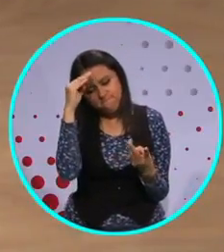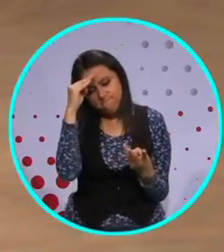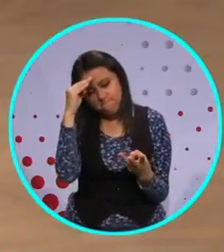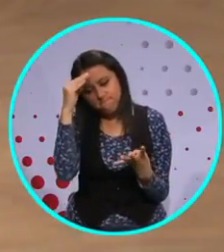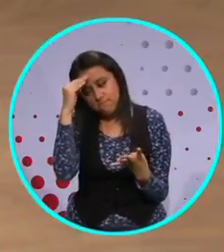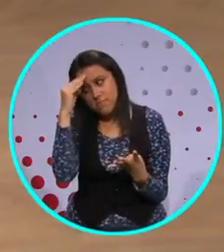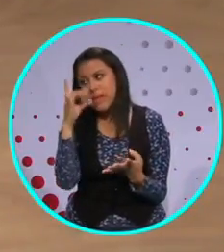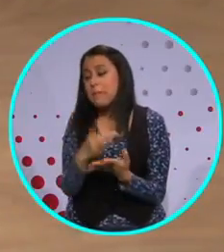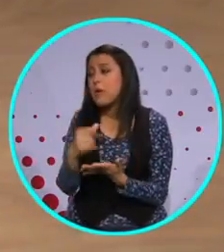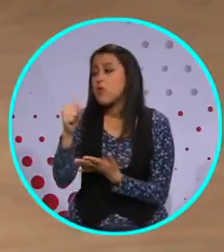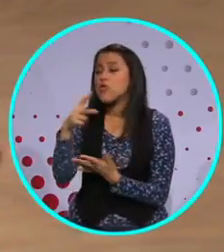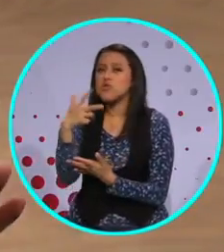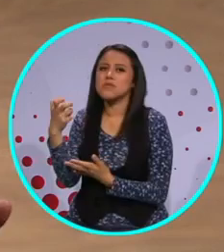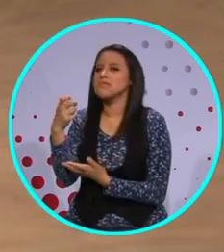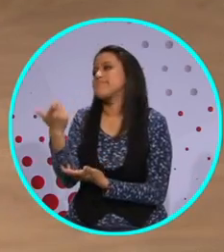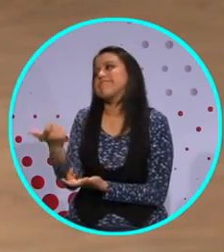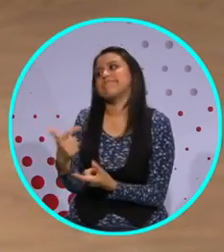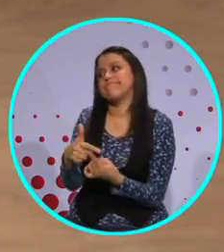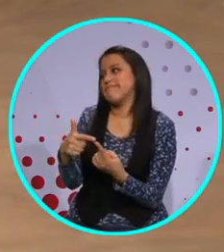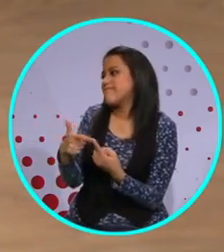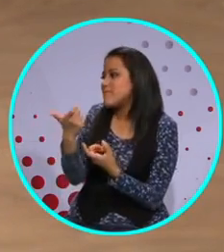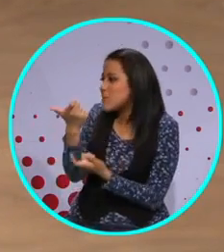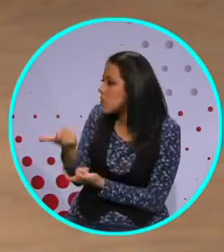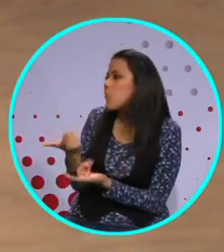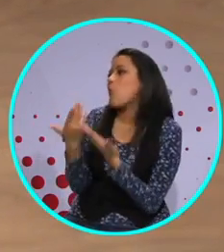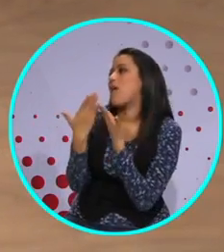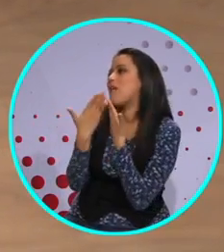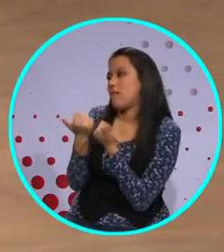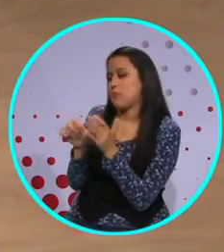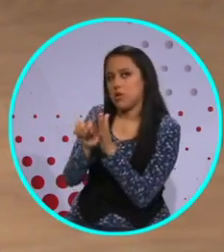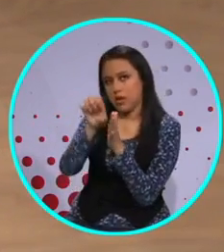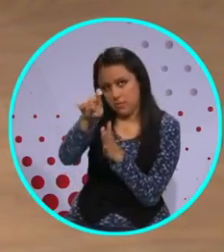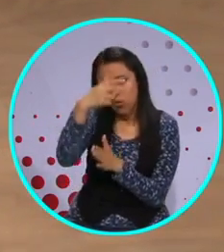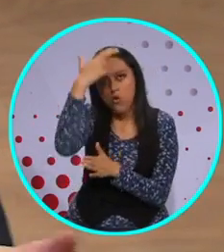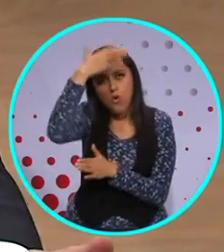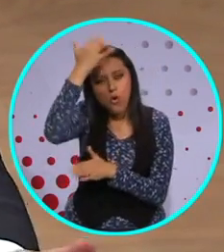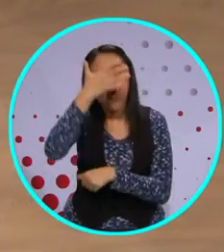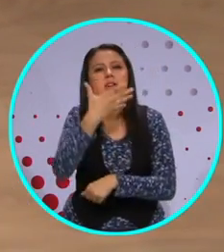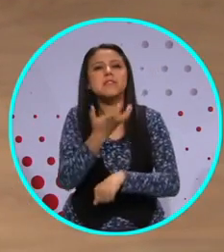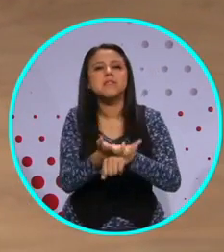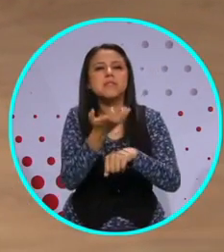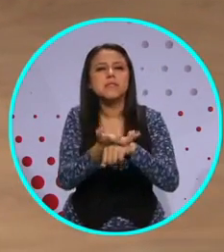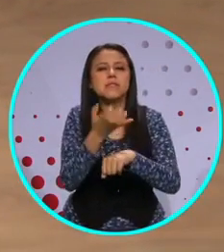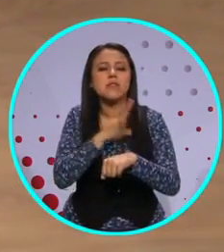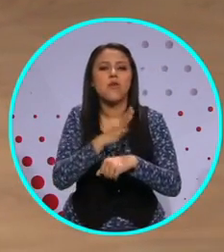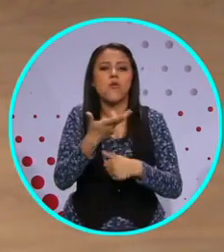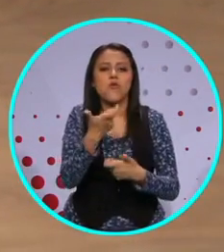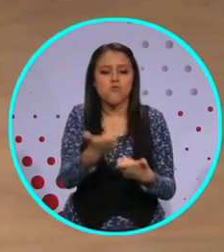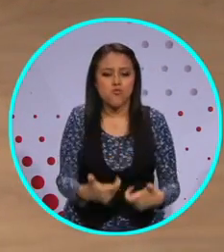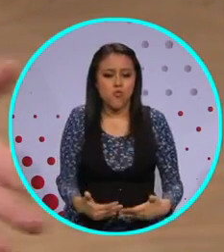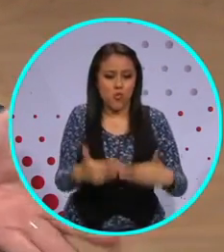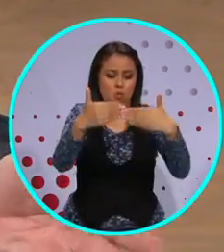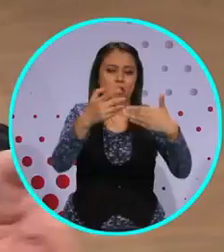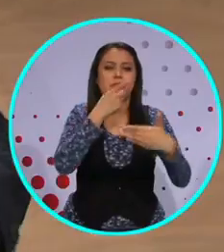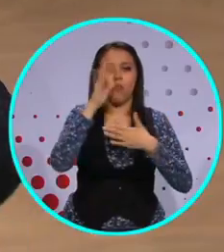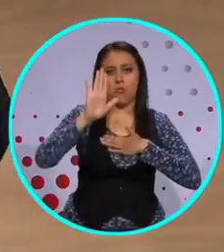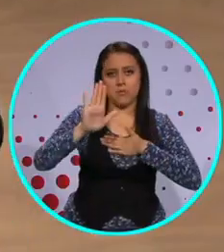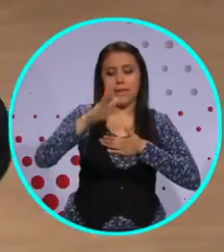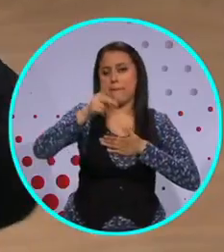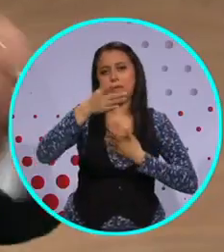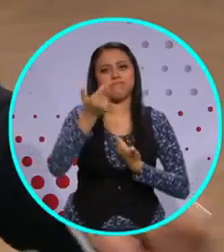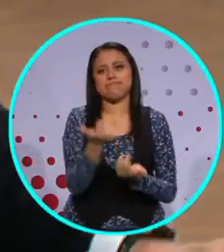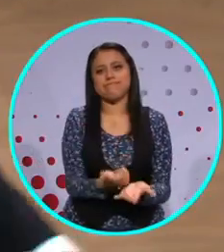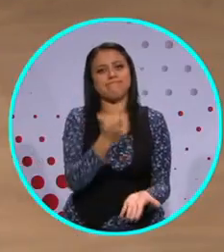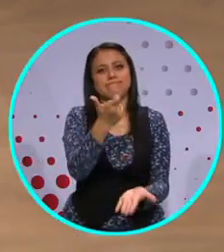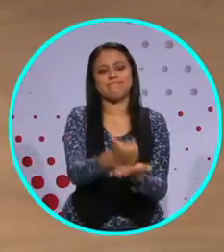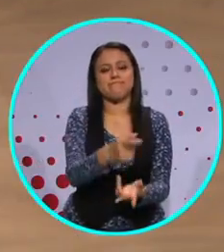800 no le alcanza no la alcanza le pongo ejemplo el cromo no tiene el dinero para el muro no le dan los dos días de su gobierno y menos